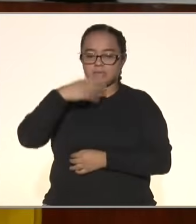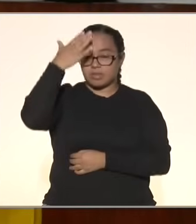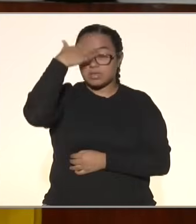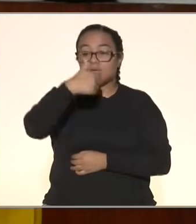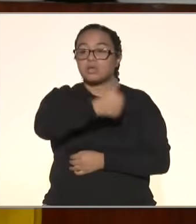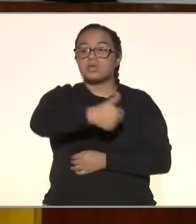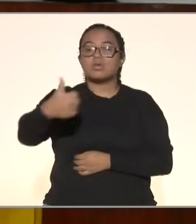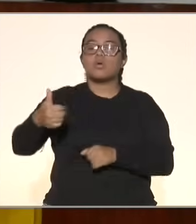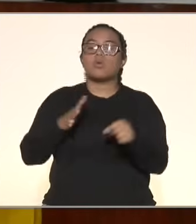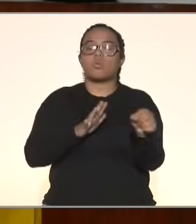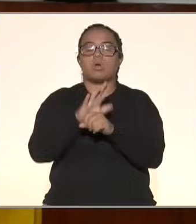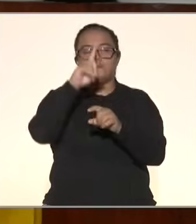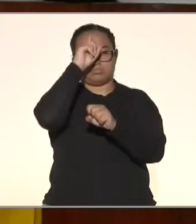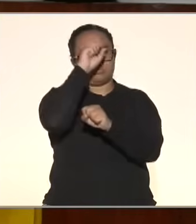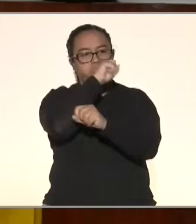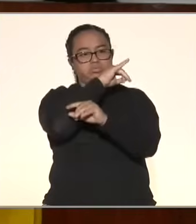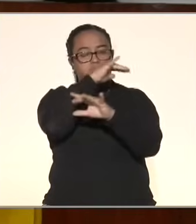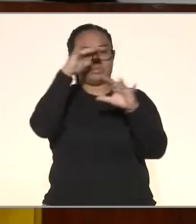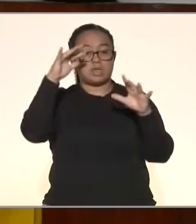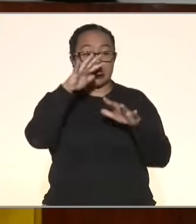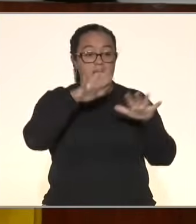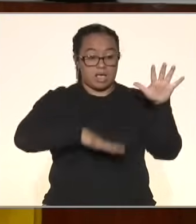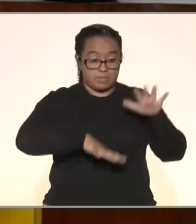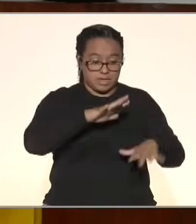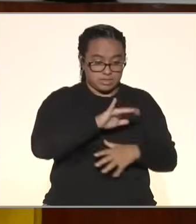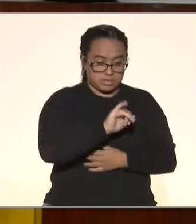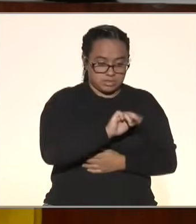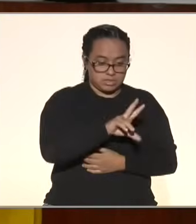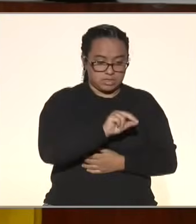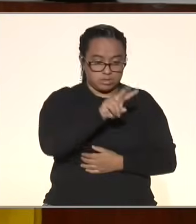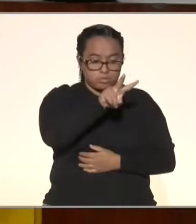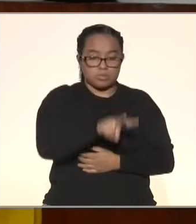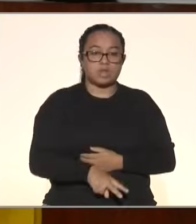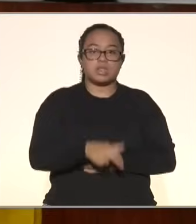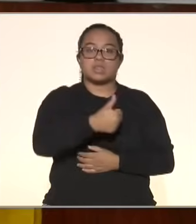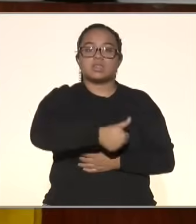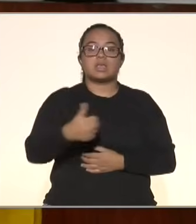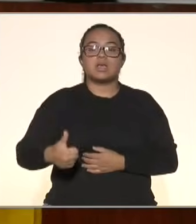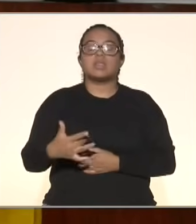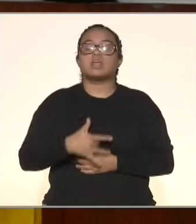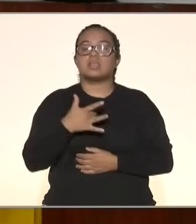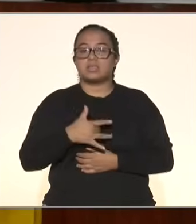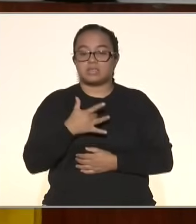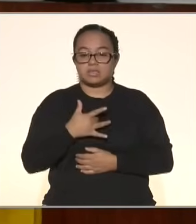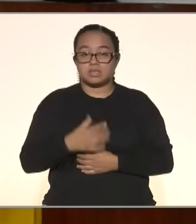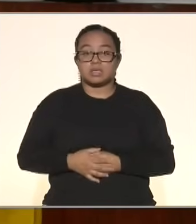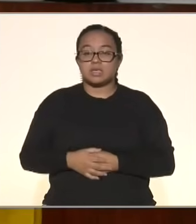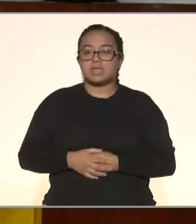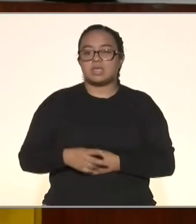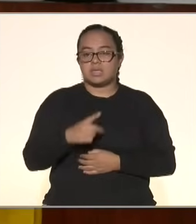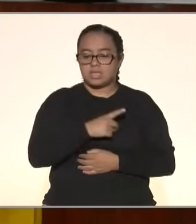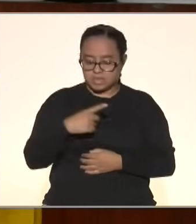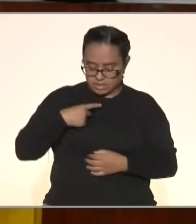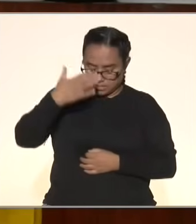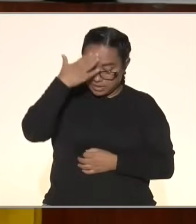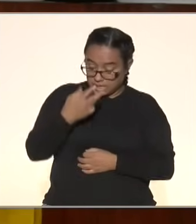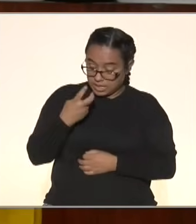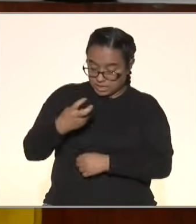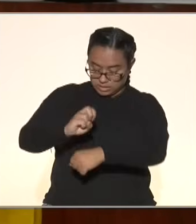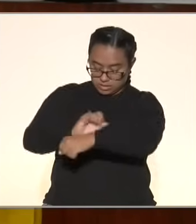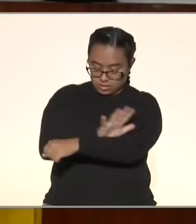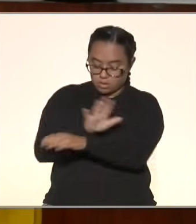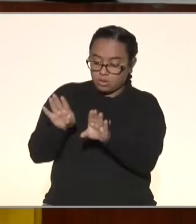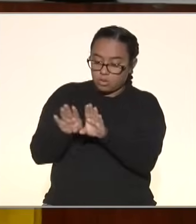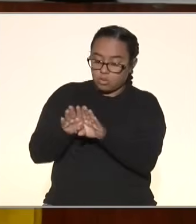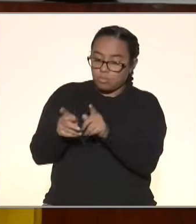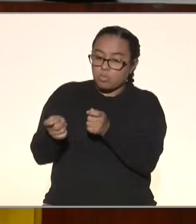expectativas que tenemos, veces la realidad que nosotros estamos viviendo. Y entonces saber cómo podemos regular estas emociones para